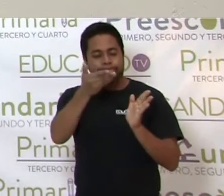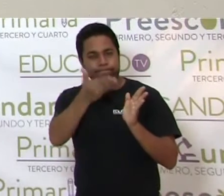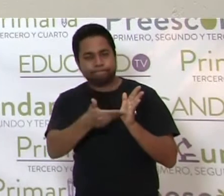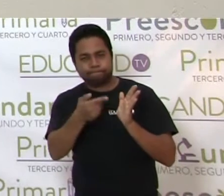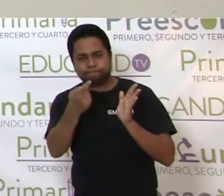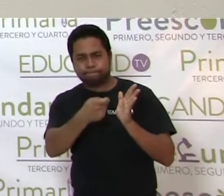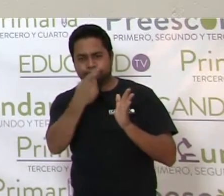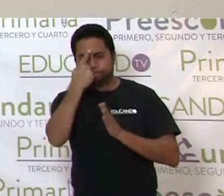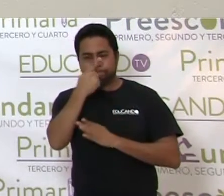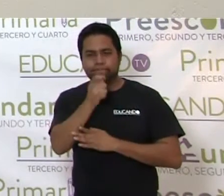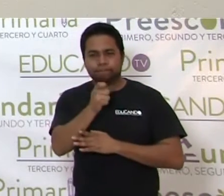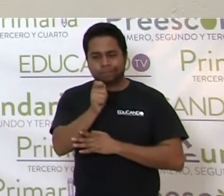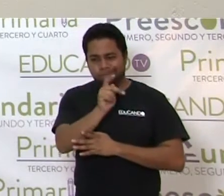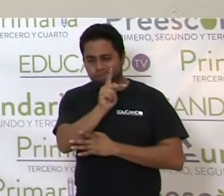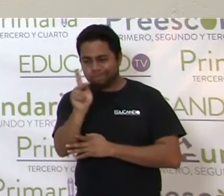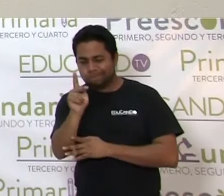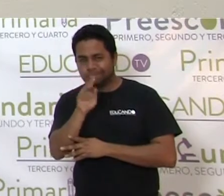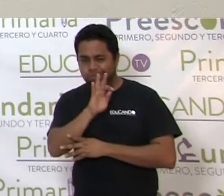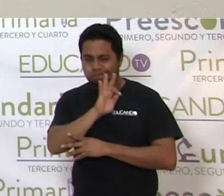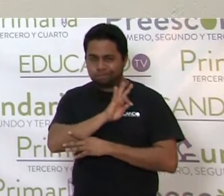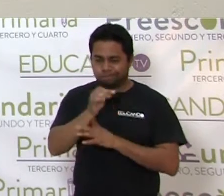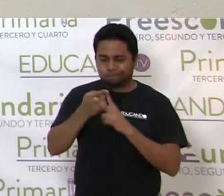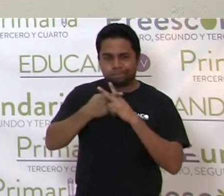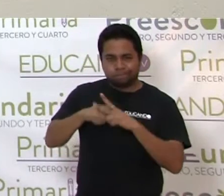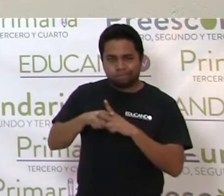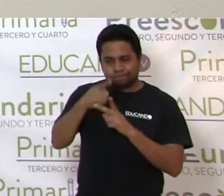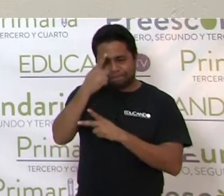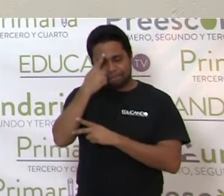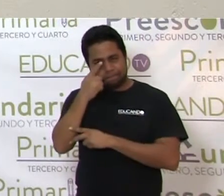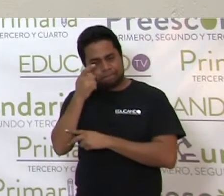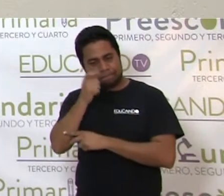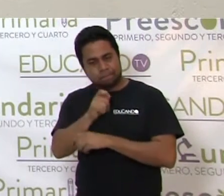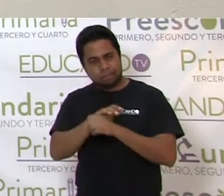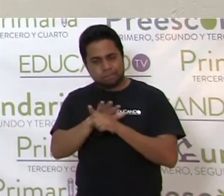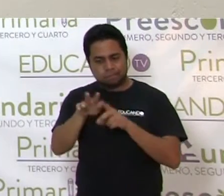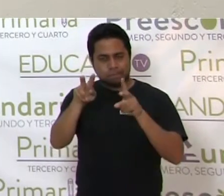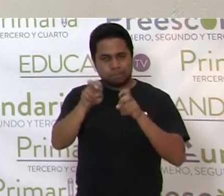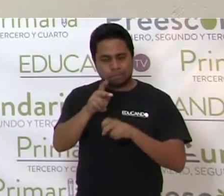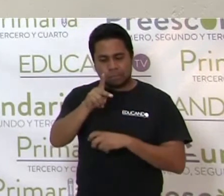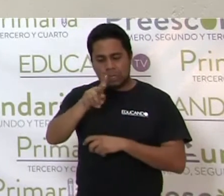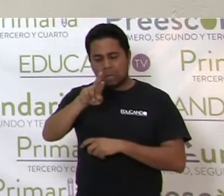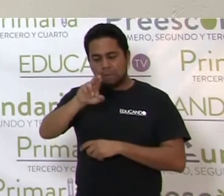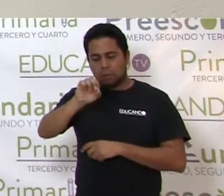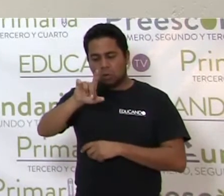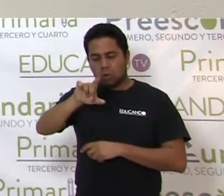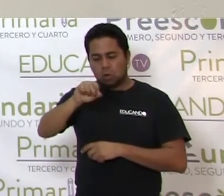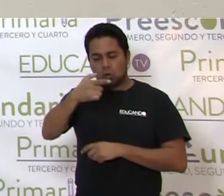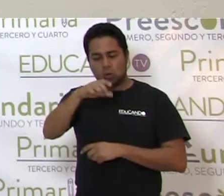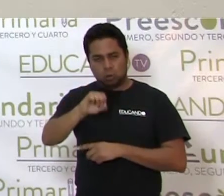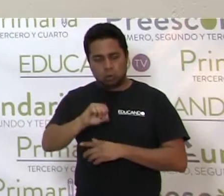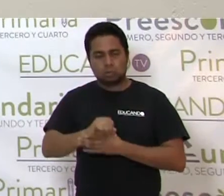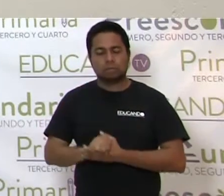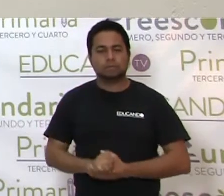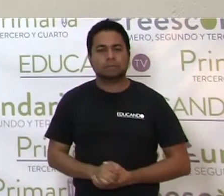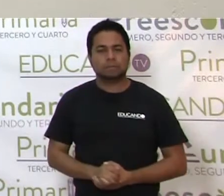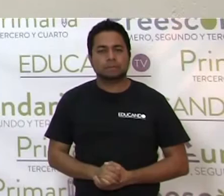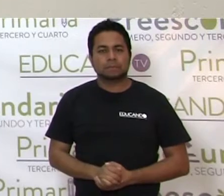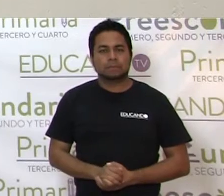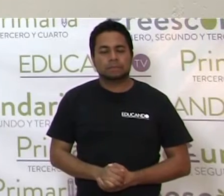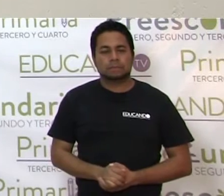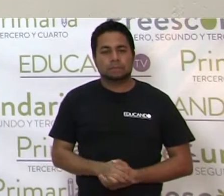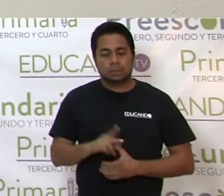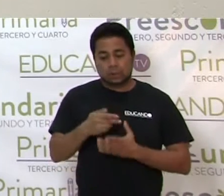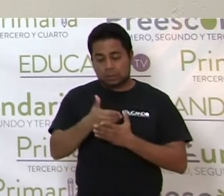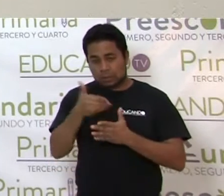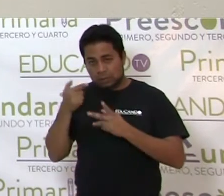que nosotros empecemos a dilucidar el tema del prólogo. Pero antes de iniciar